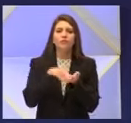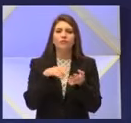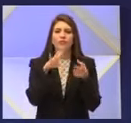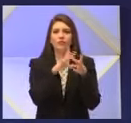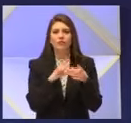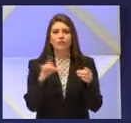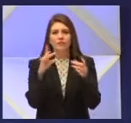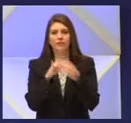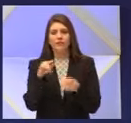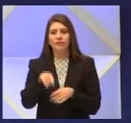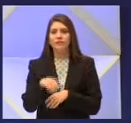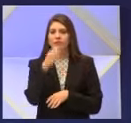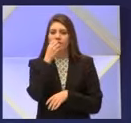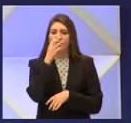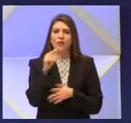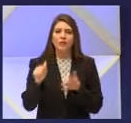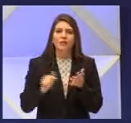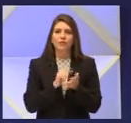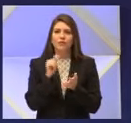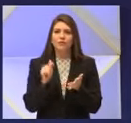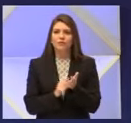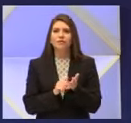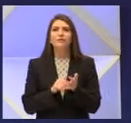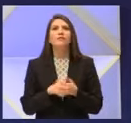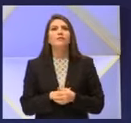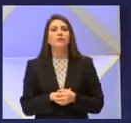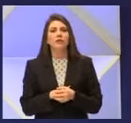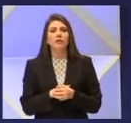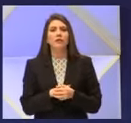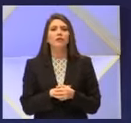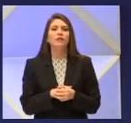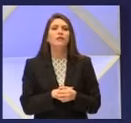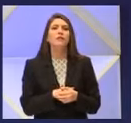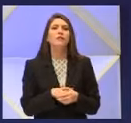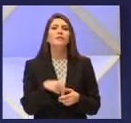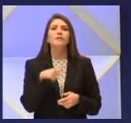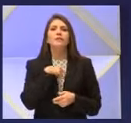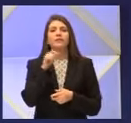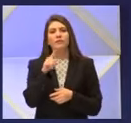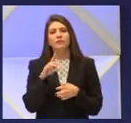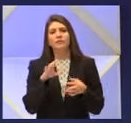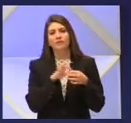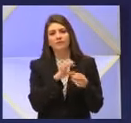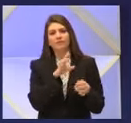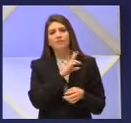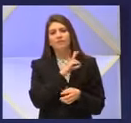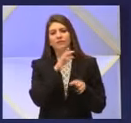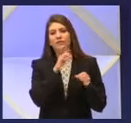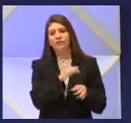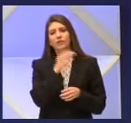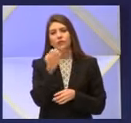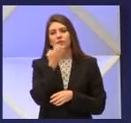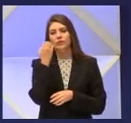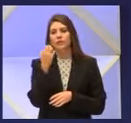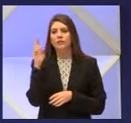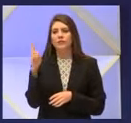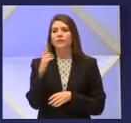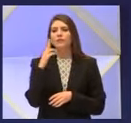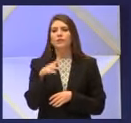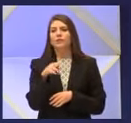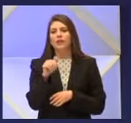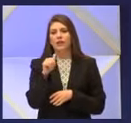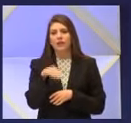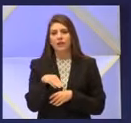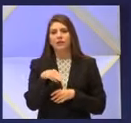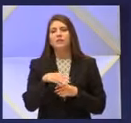recinto de la unam mi alma máter es un gusto ver a